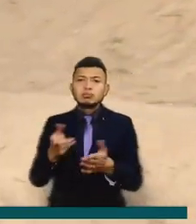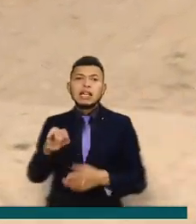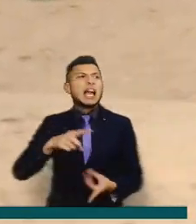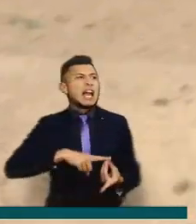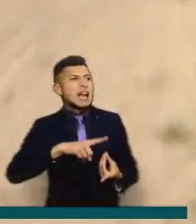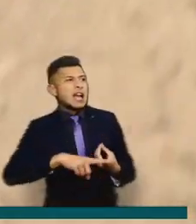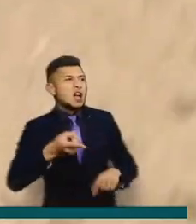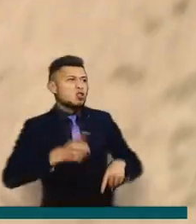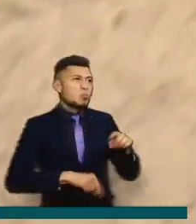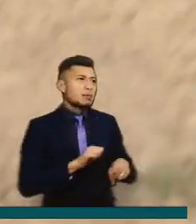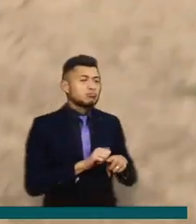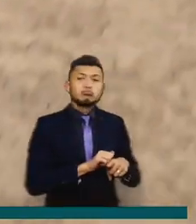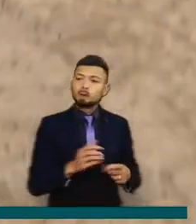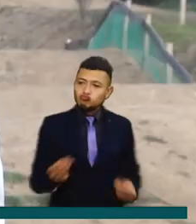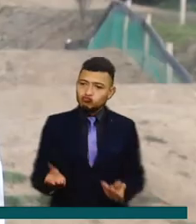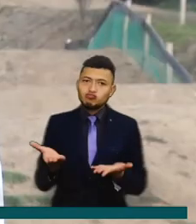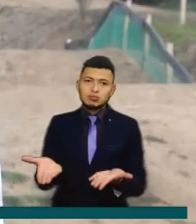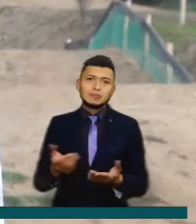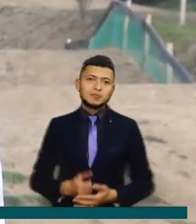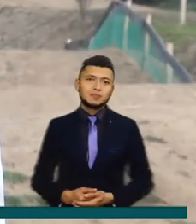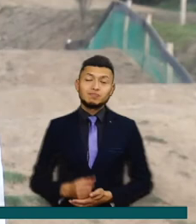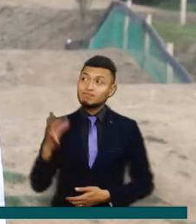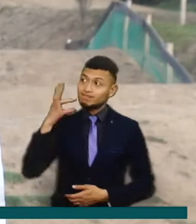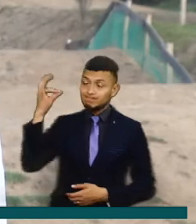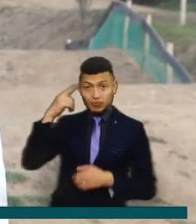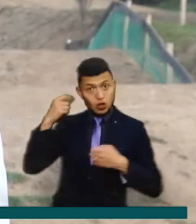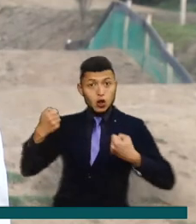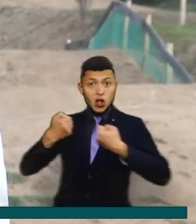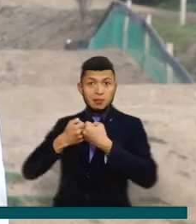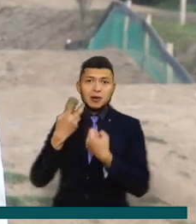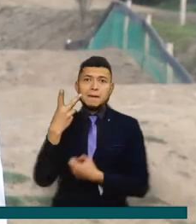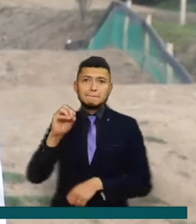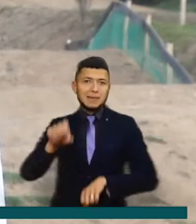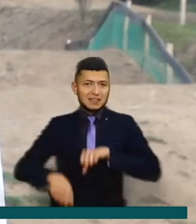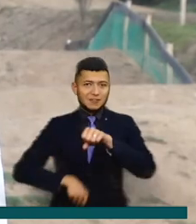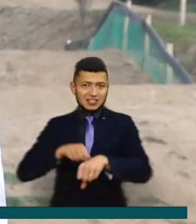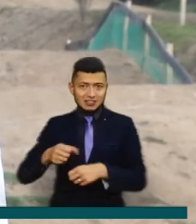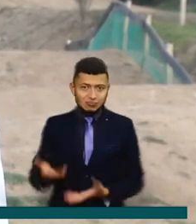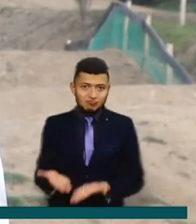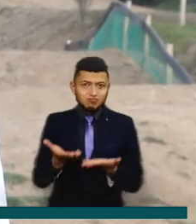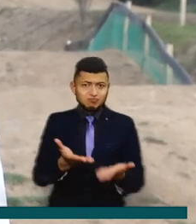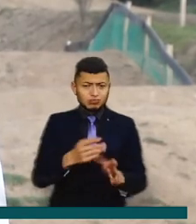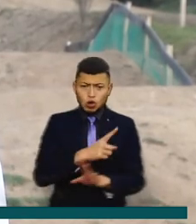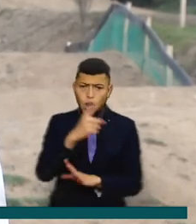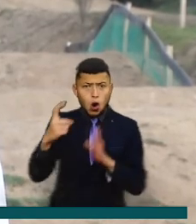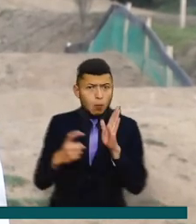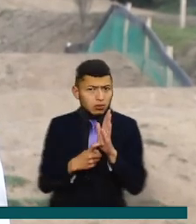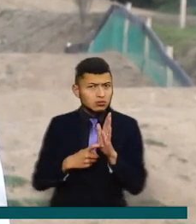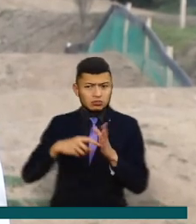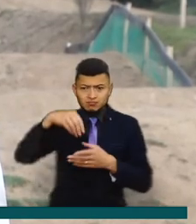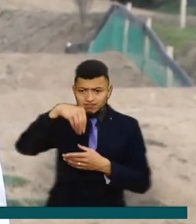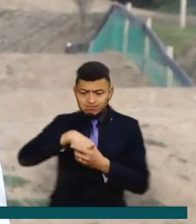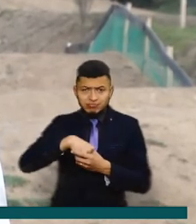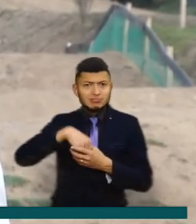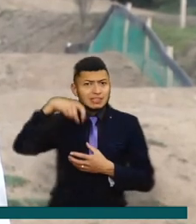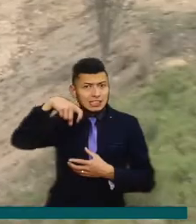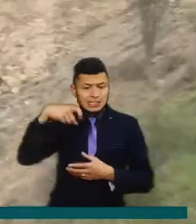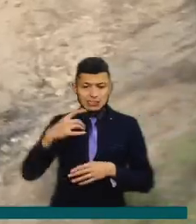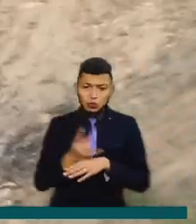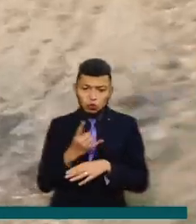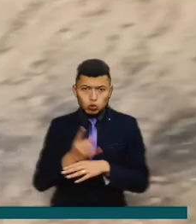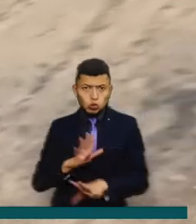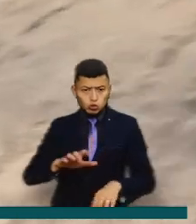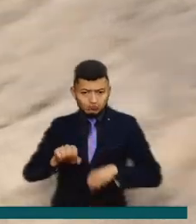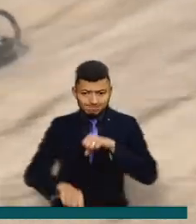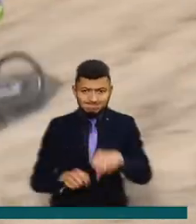a los entrenamientos. Nos escogieron para darnos el convenio de las 20 bicicletas con todos los implementos necesarios